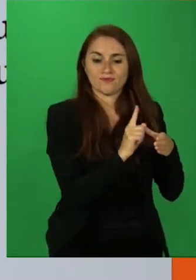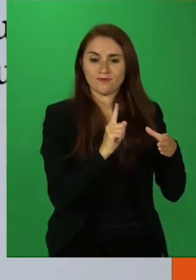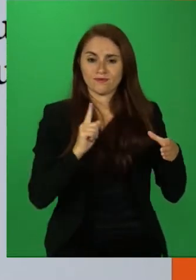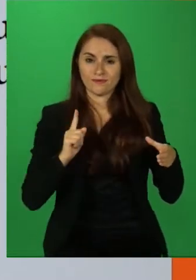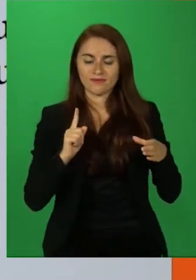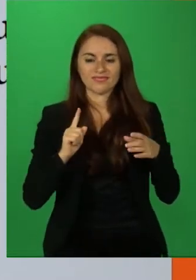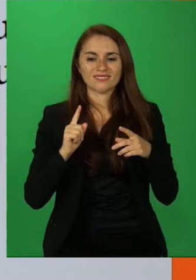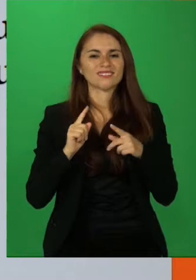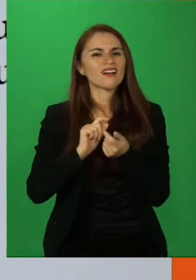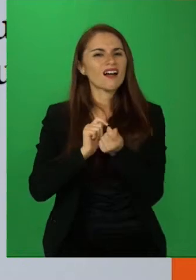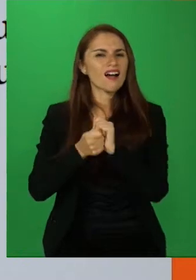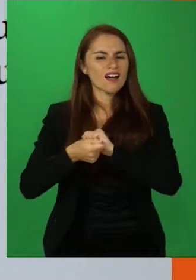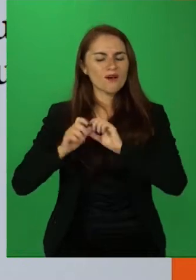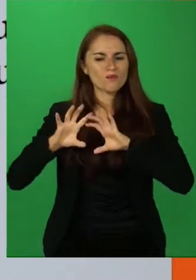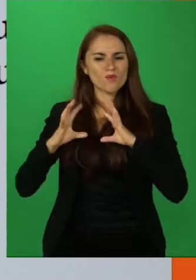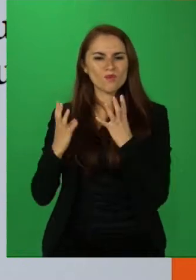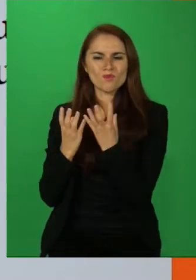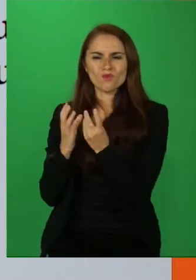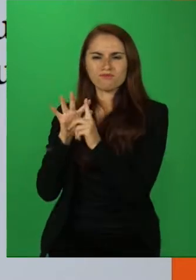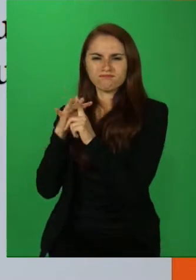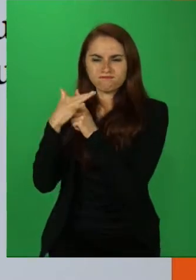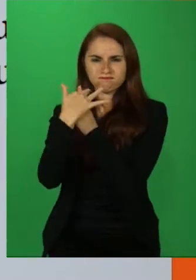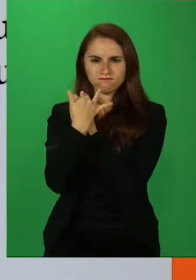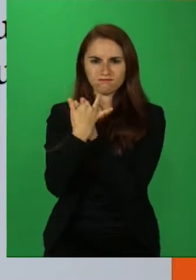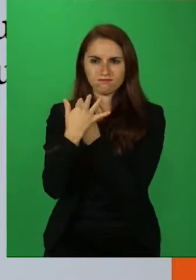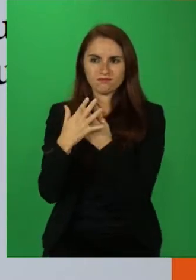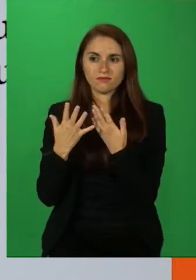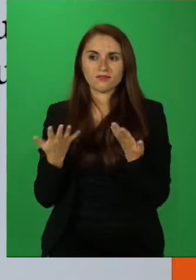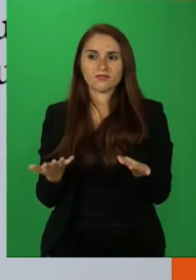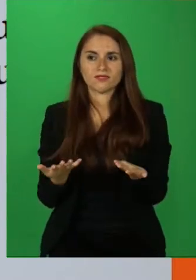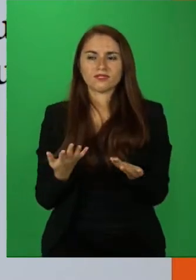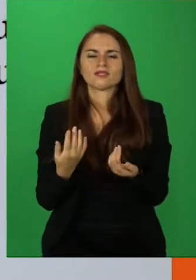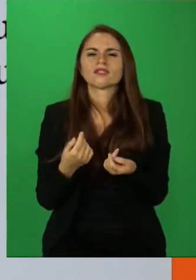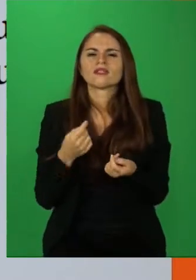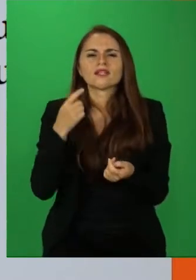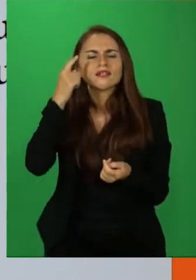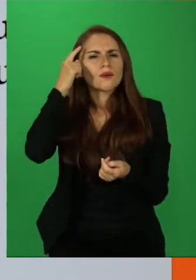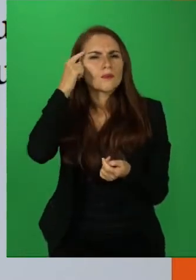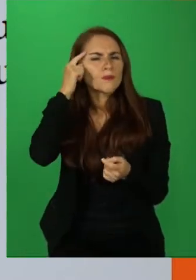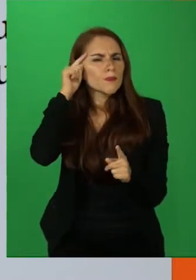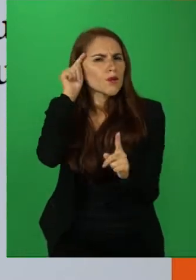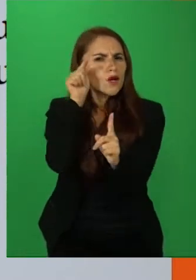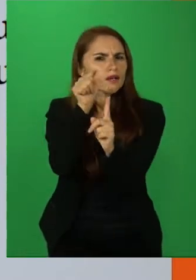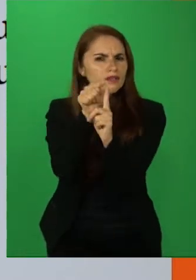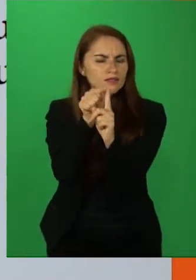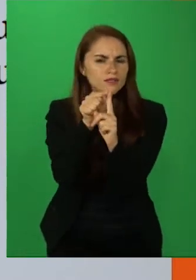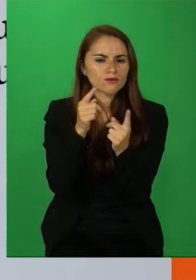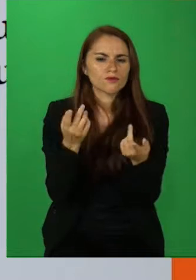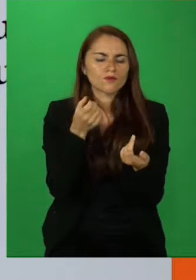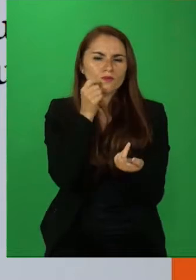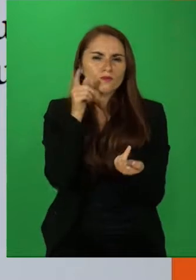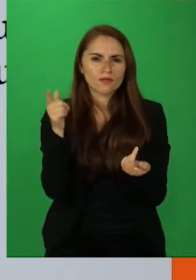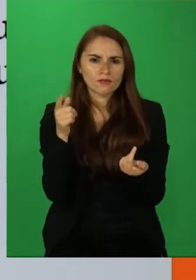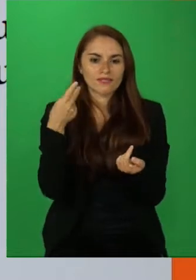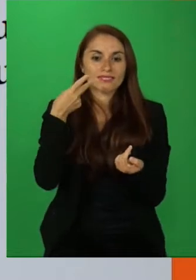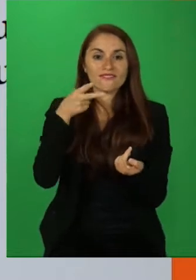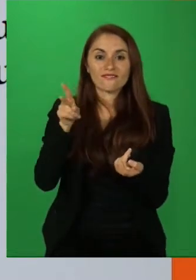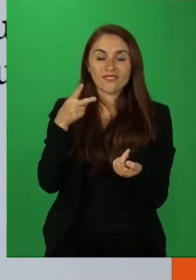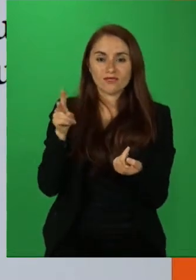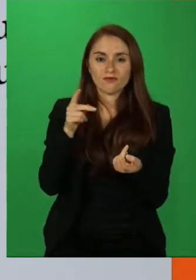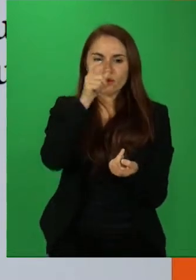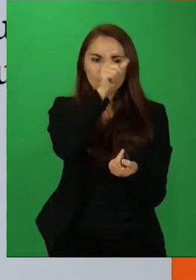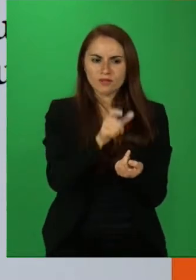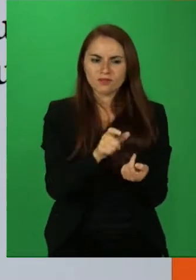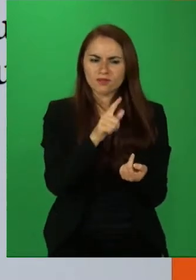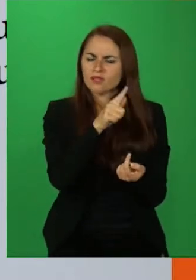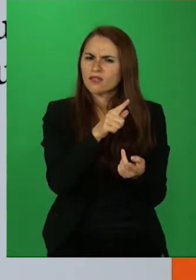egocéntrico. La intención comunicativa recuerda que es un verbo que demuestre la actitud del